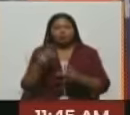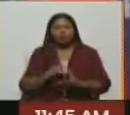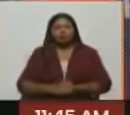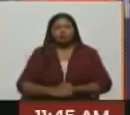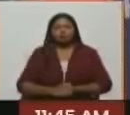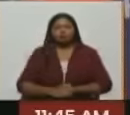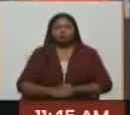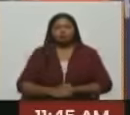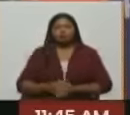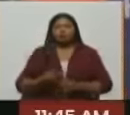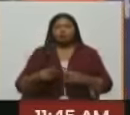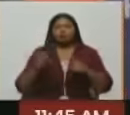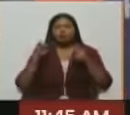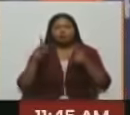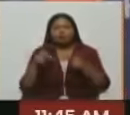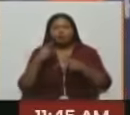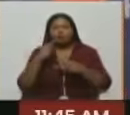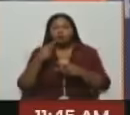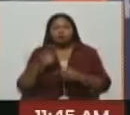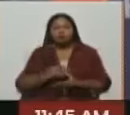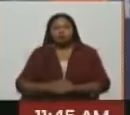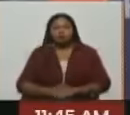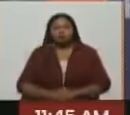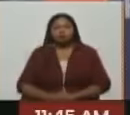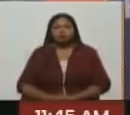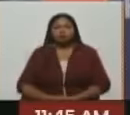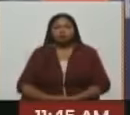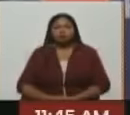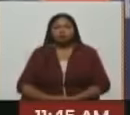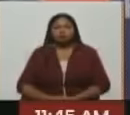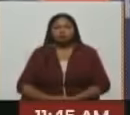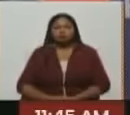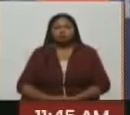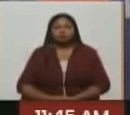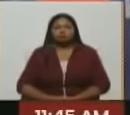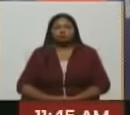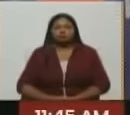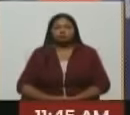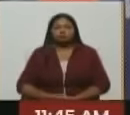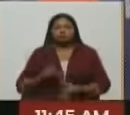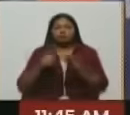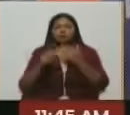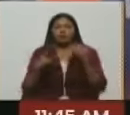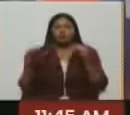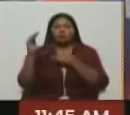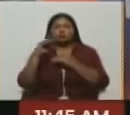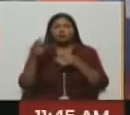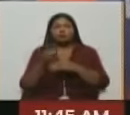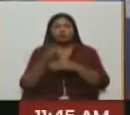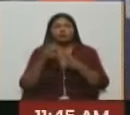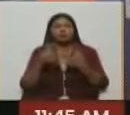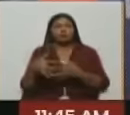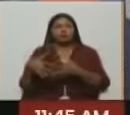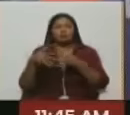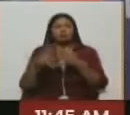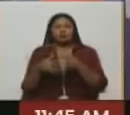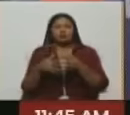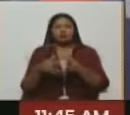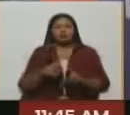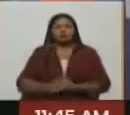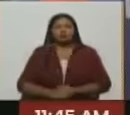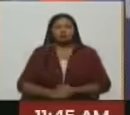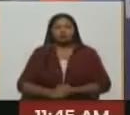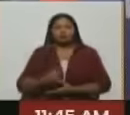otra oportunidad, lo dijo los más altos personeros del gobierno de Estados Unidos en la era en que